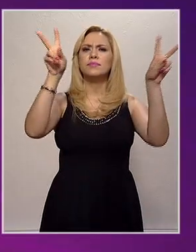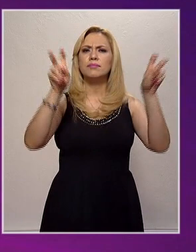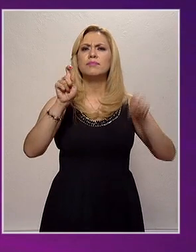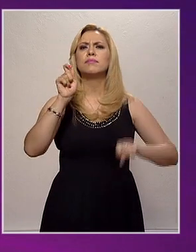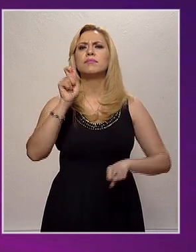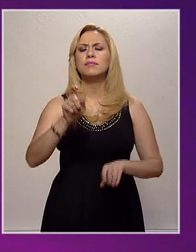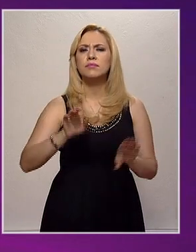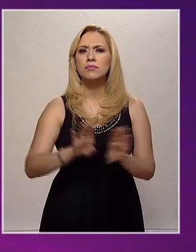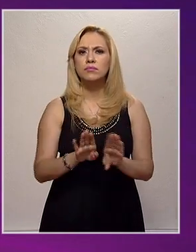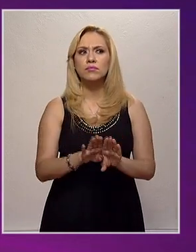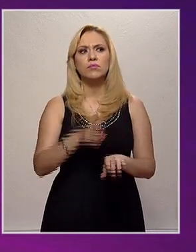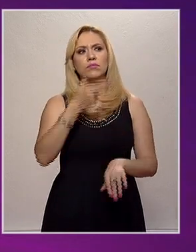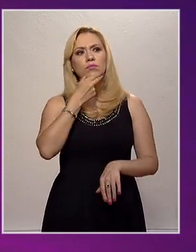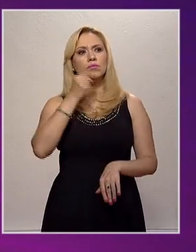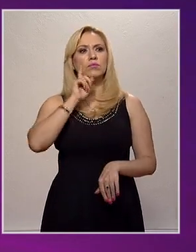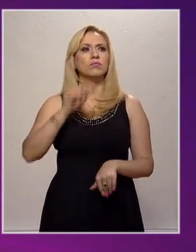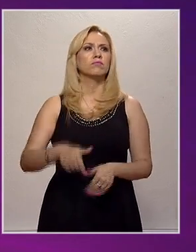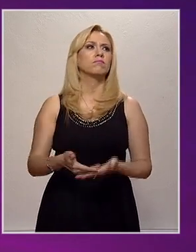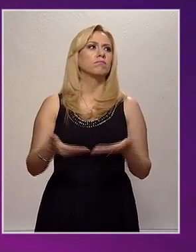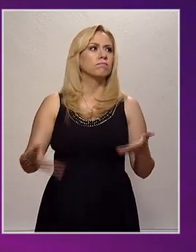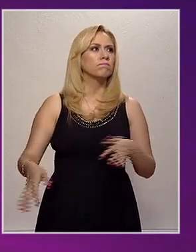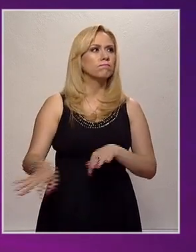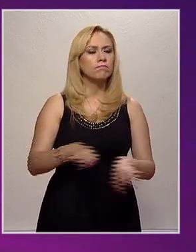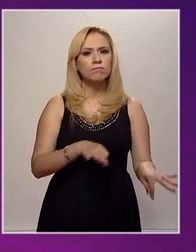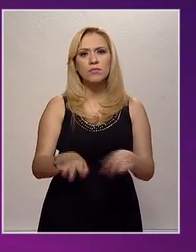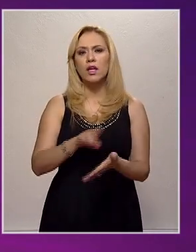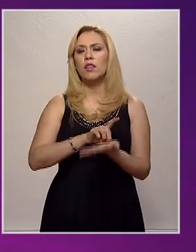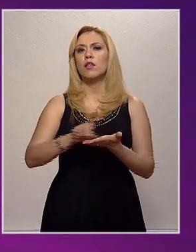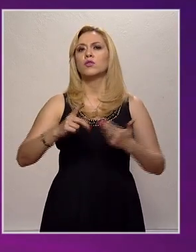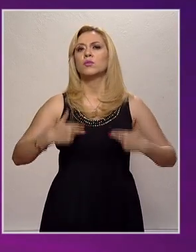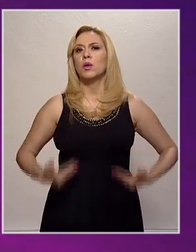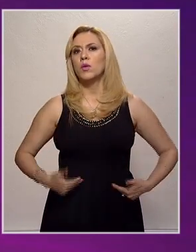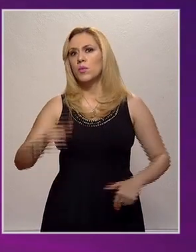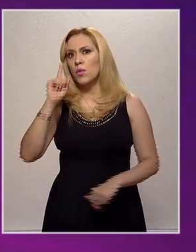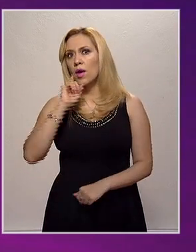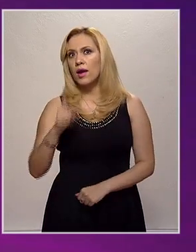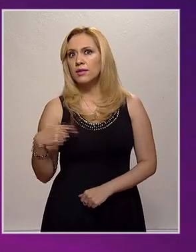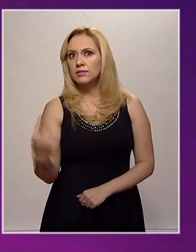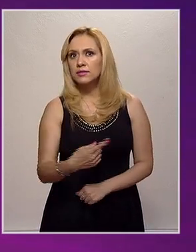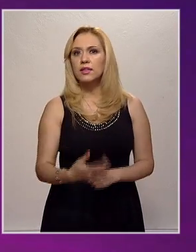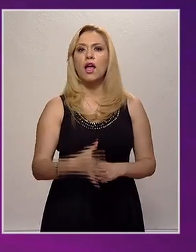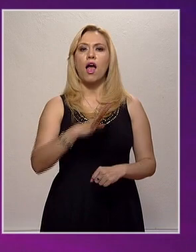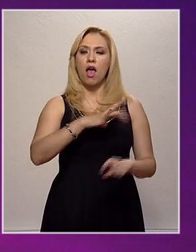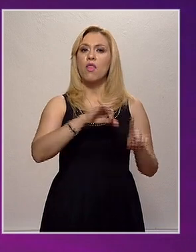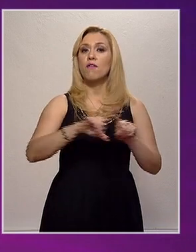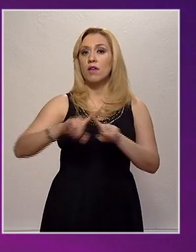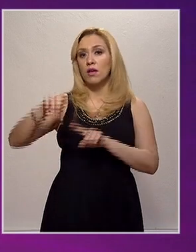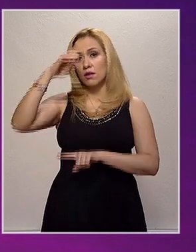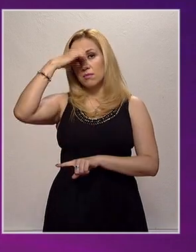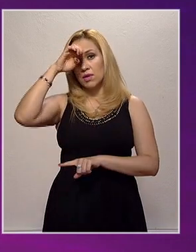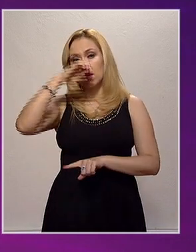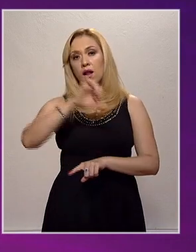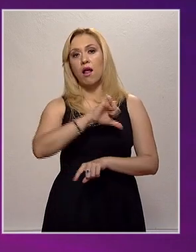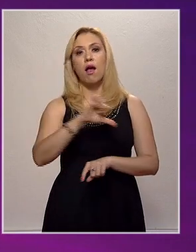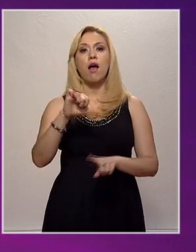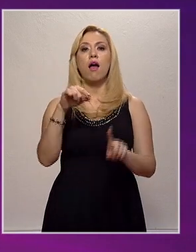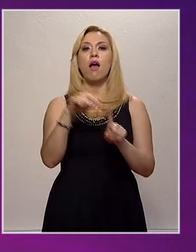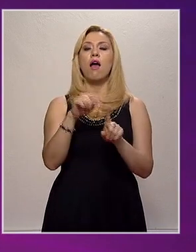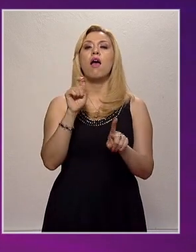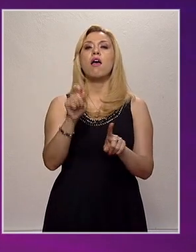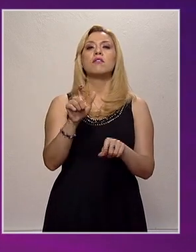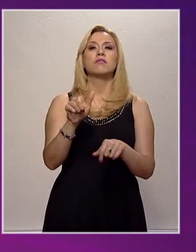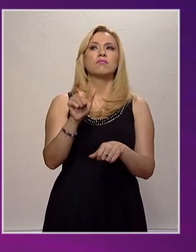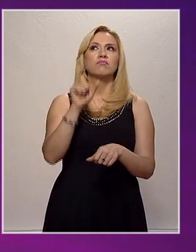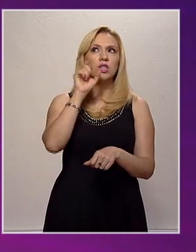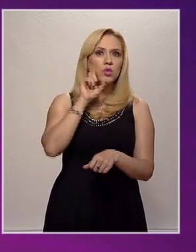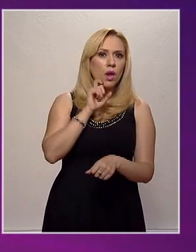de la perspectiva de género en el actuar judicial y derechos humanos de las mujeres. Cuenta con diversas especializaciones académicas en materia de género y